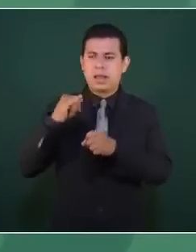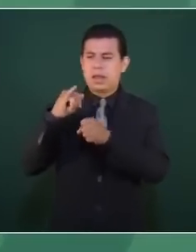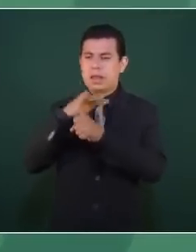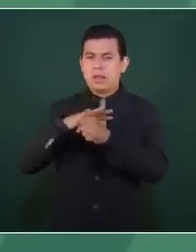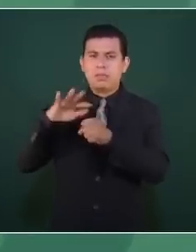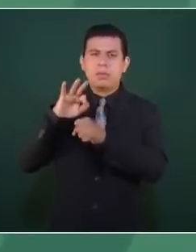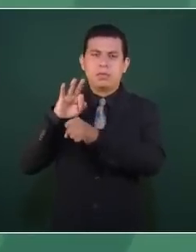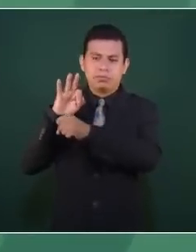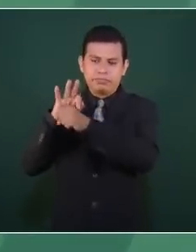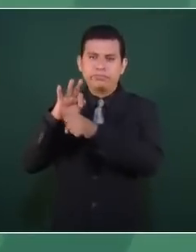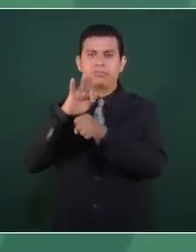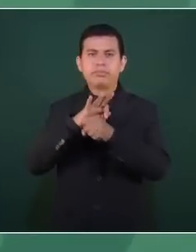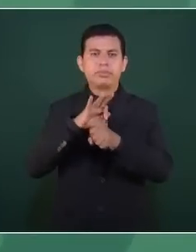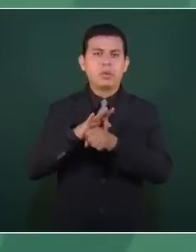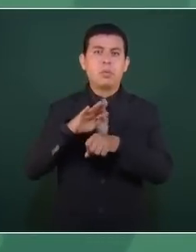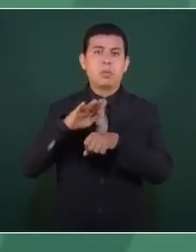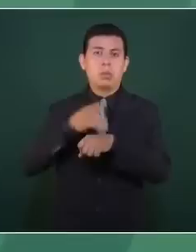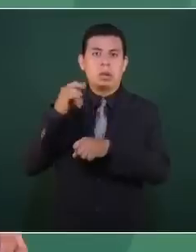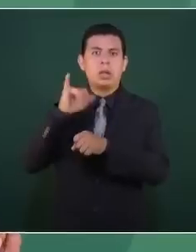una frontera,